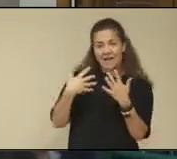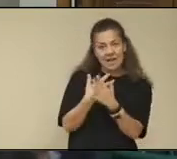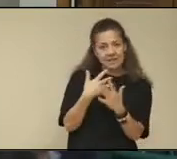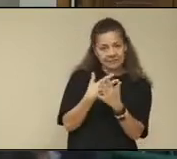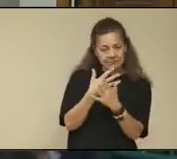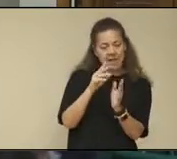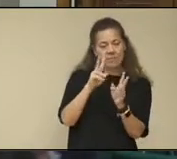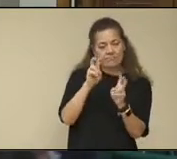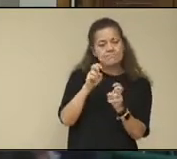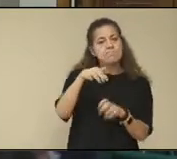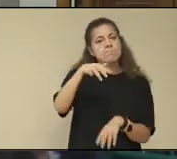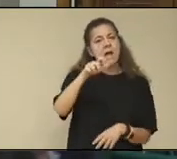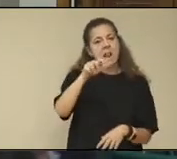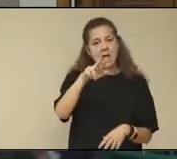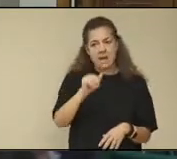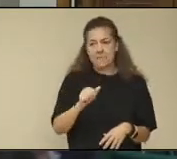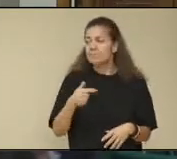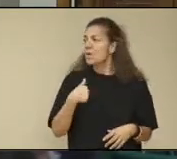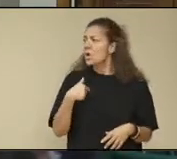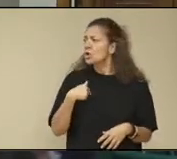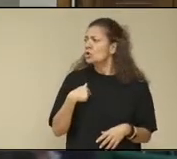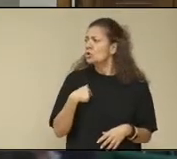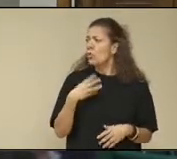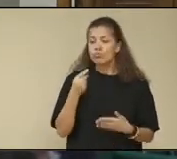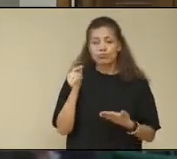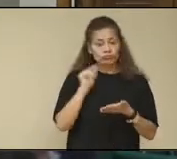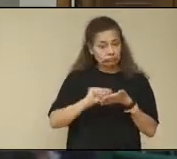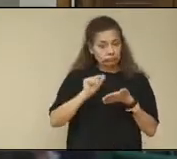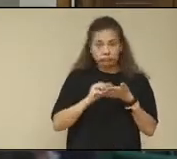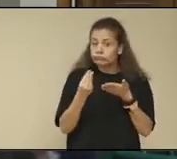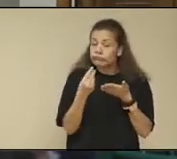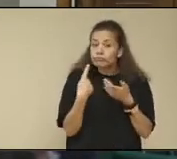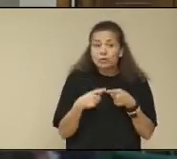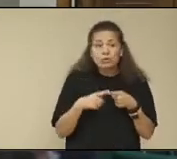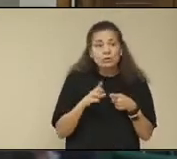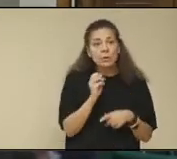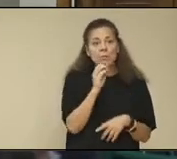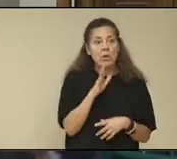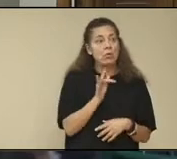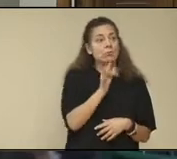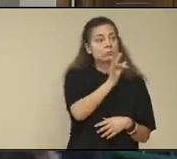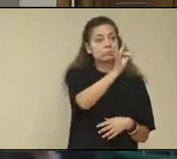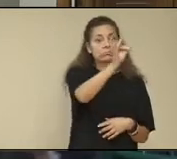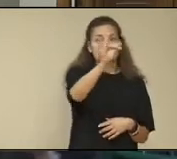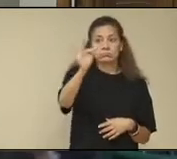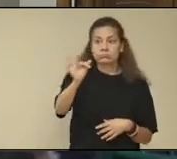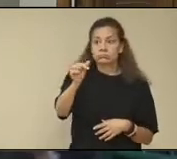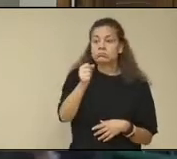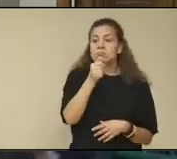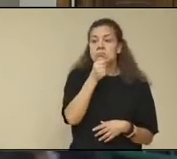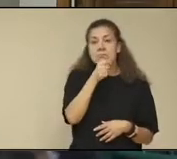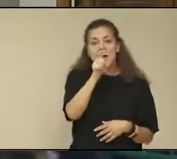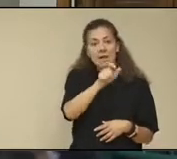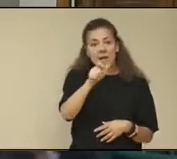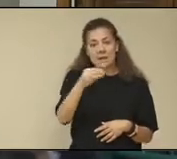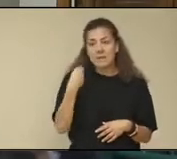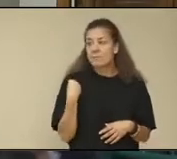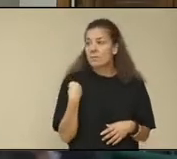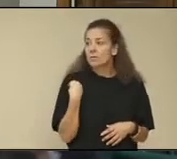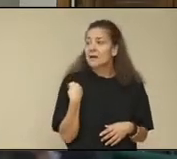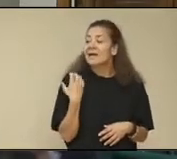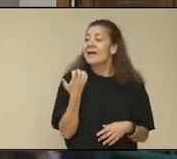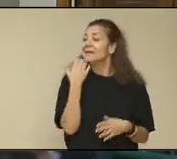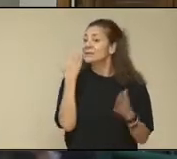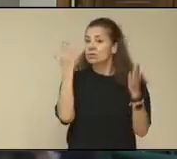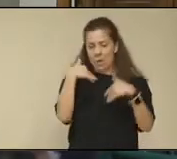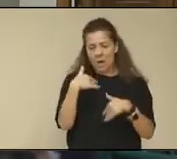malaria. Yo tengo muchas cosas apuntadas, pero prefiero dar el micrófono al público y si no hay, pues ya